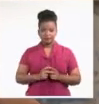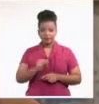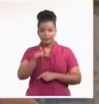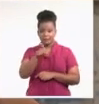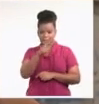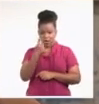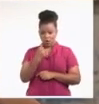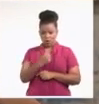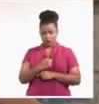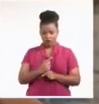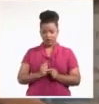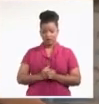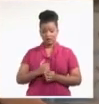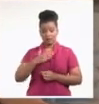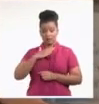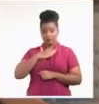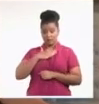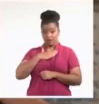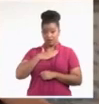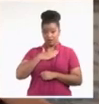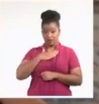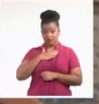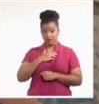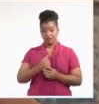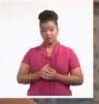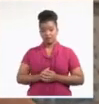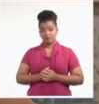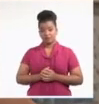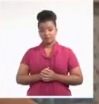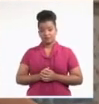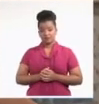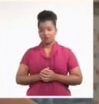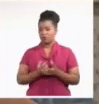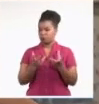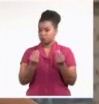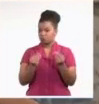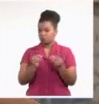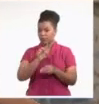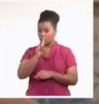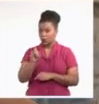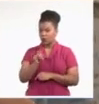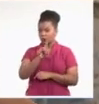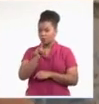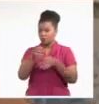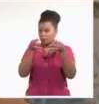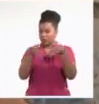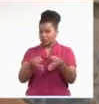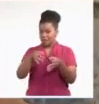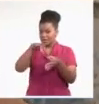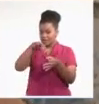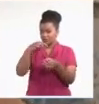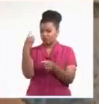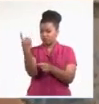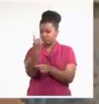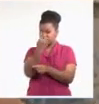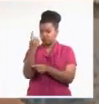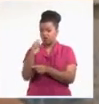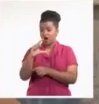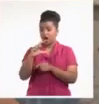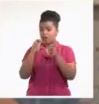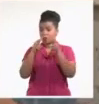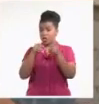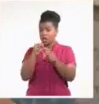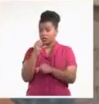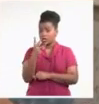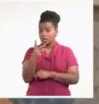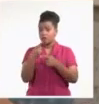pregunta que para mí en estos días es muy recurrente. Es verdad que en Pinar del Río pasó un huracán categoría 3,